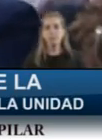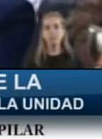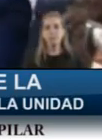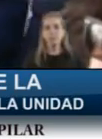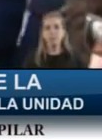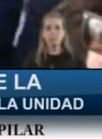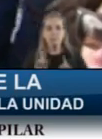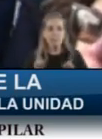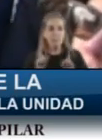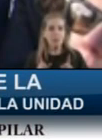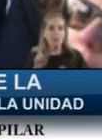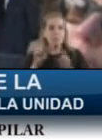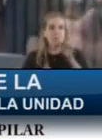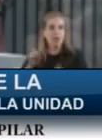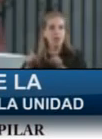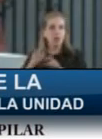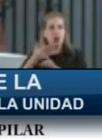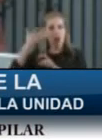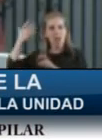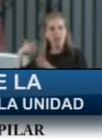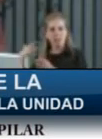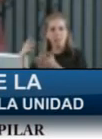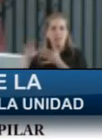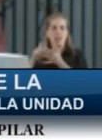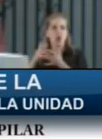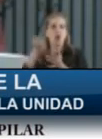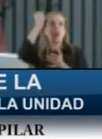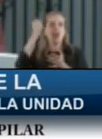que soñaron la patria no la soñaron solo libre.